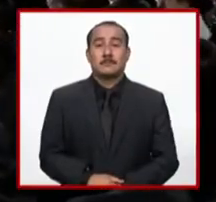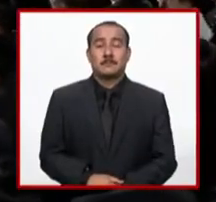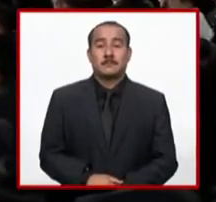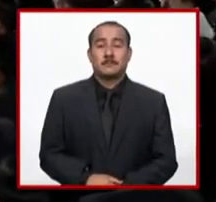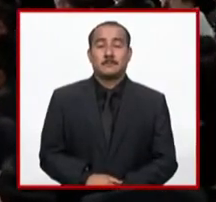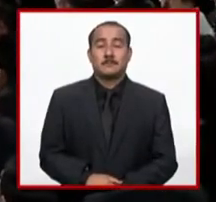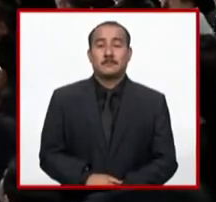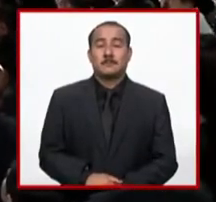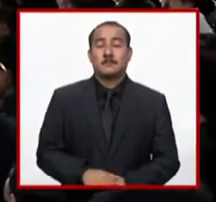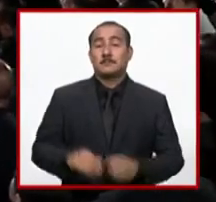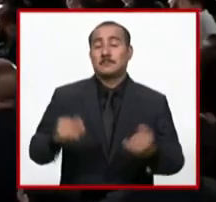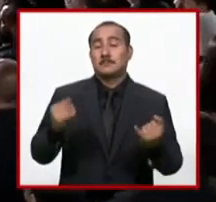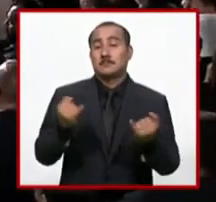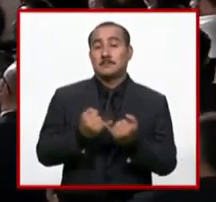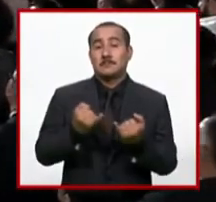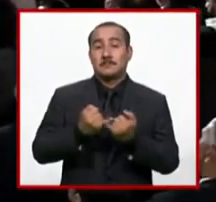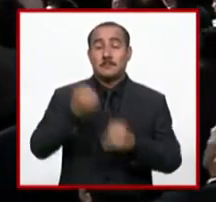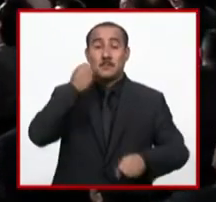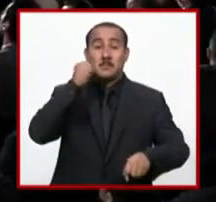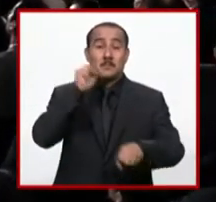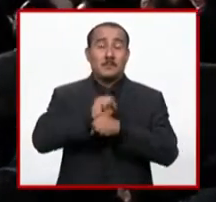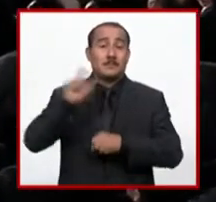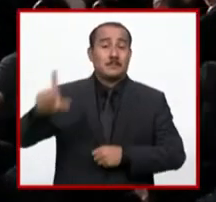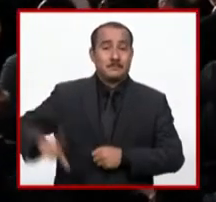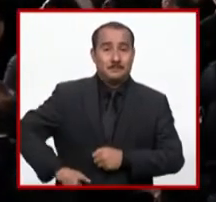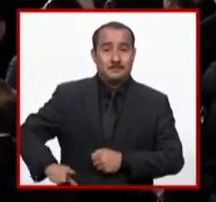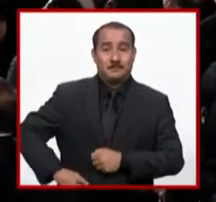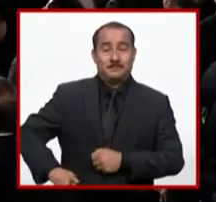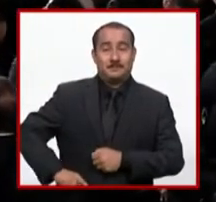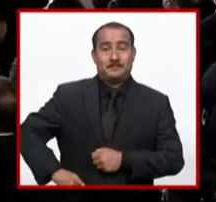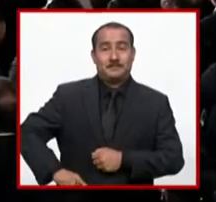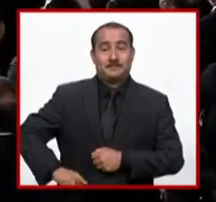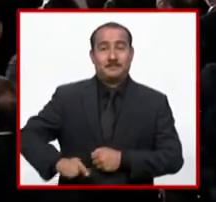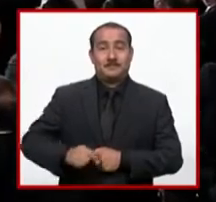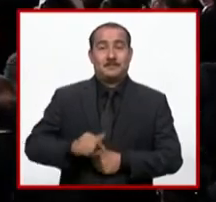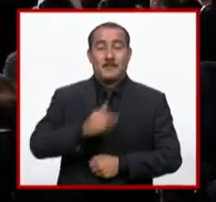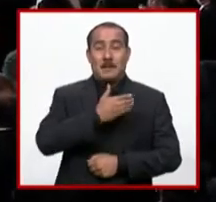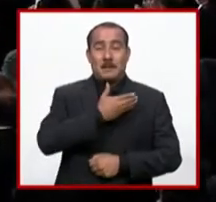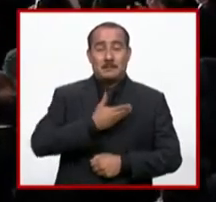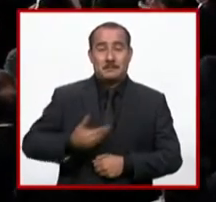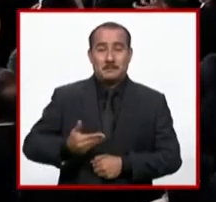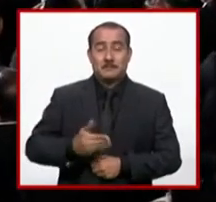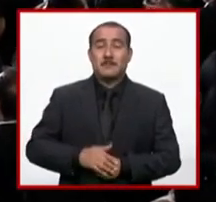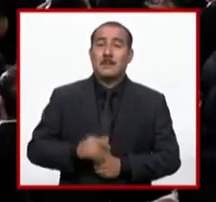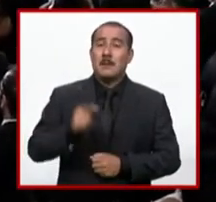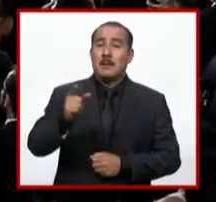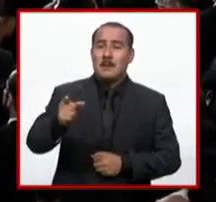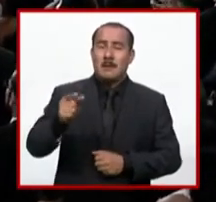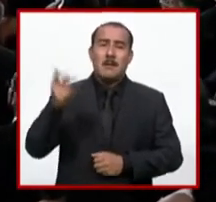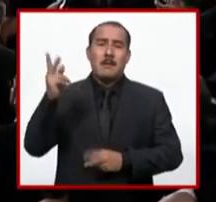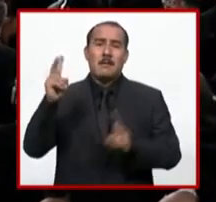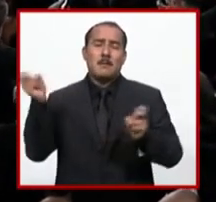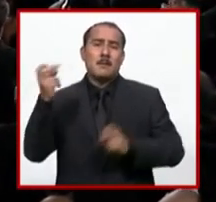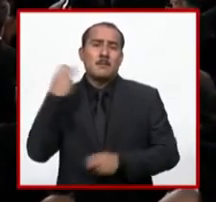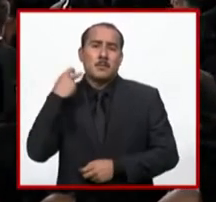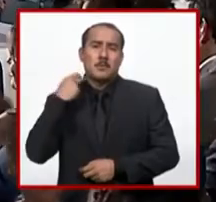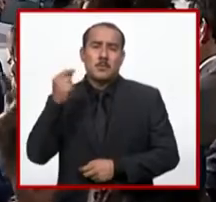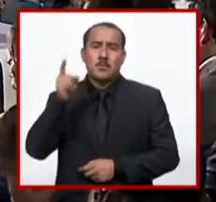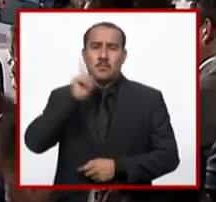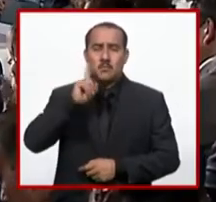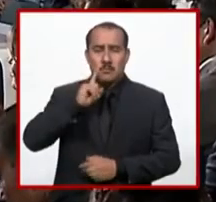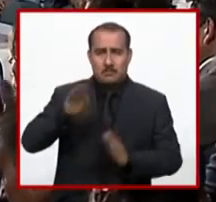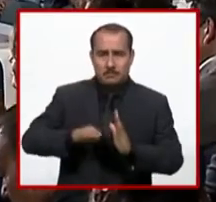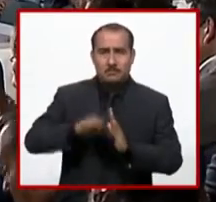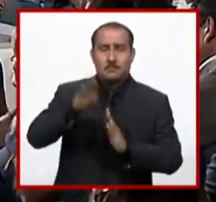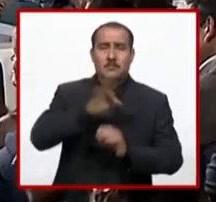Y por supuesto, nuestra secretaria de Gobernación. Empoderar en los derechos políticos. Y ahí